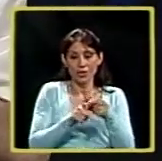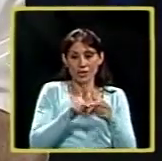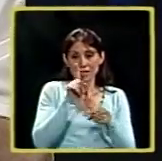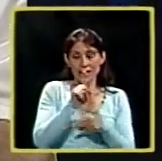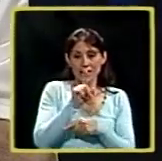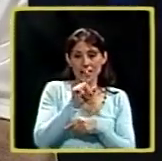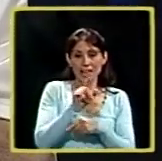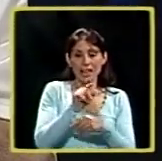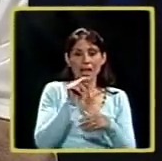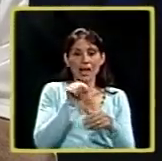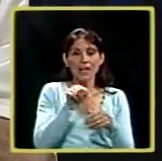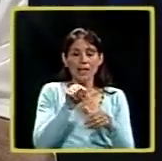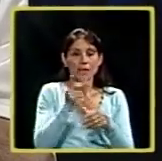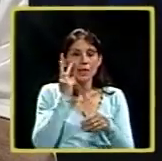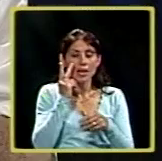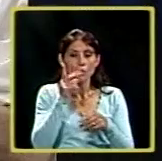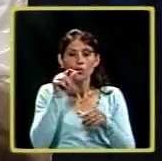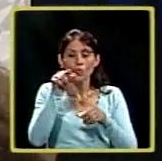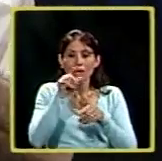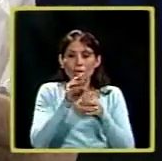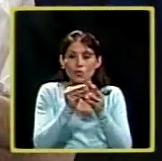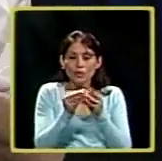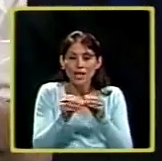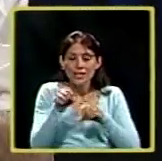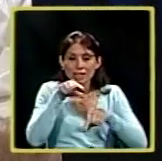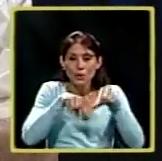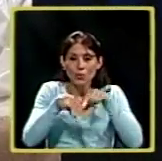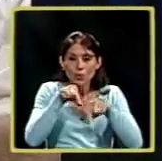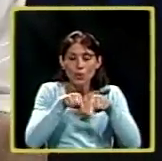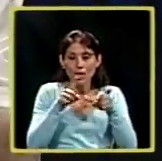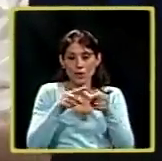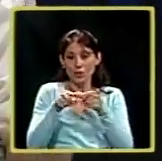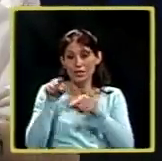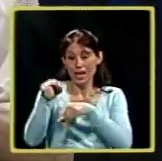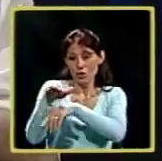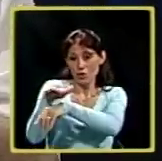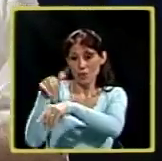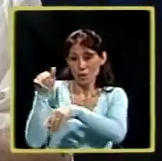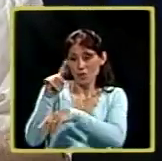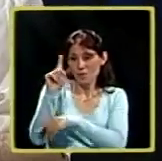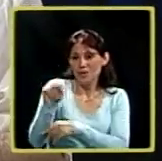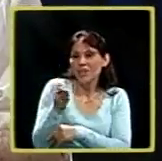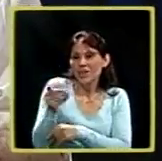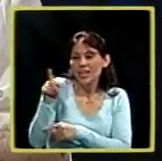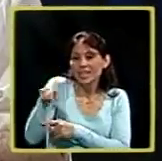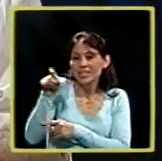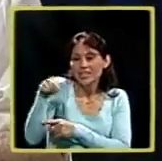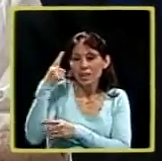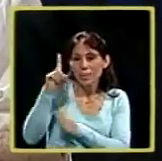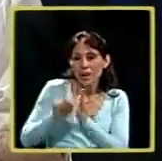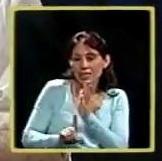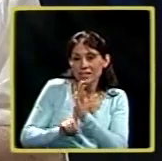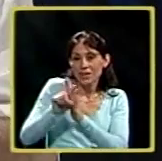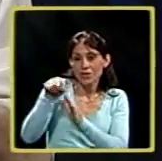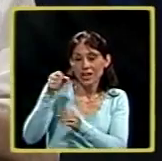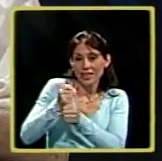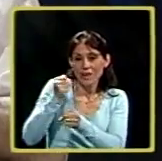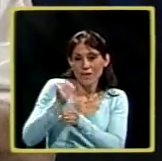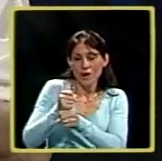sustancia que inhibía el crecimiento de los gérmenes. Lo llamaron, le preguntaron qué necesitaba para desarrollar el